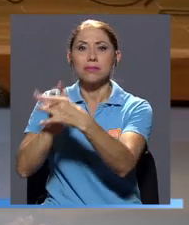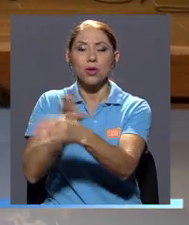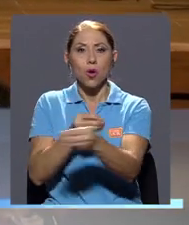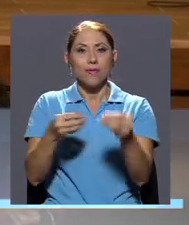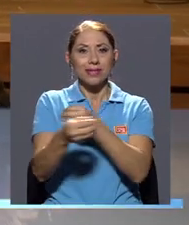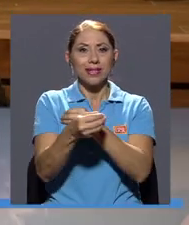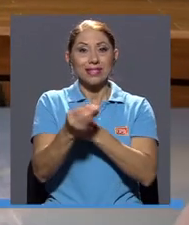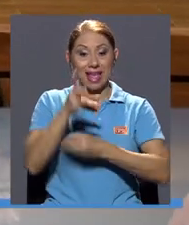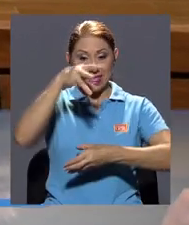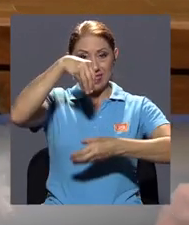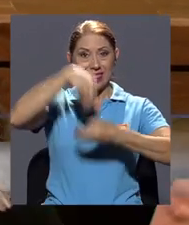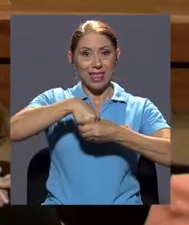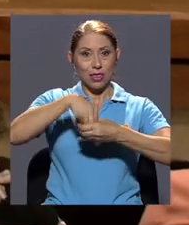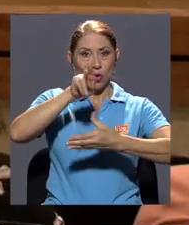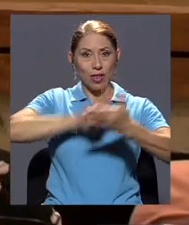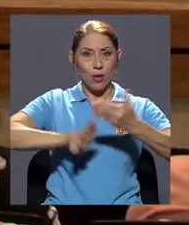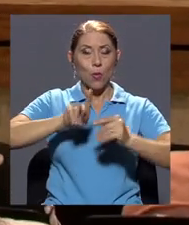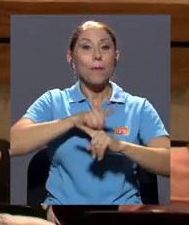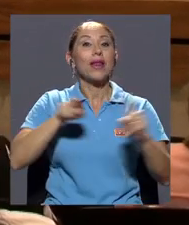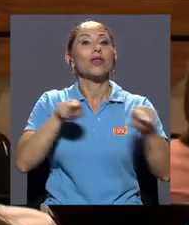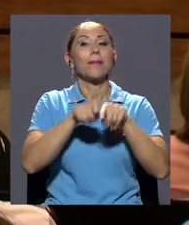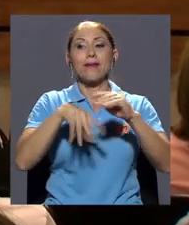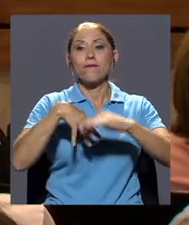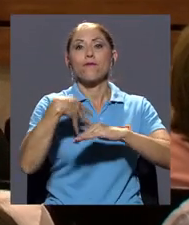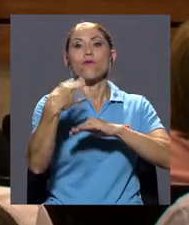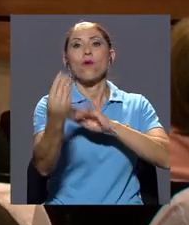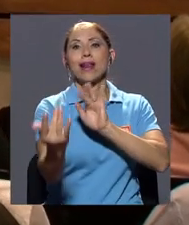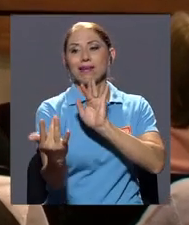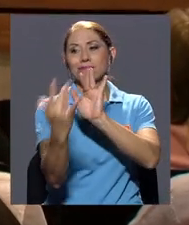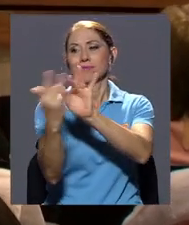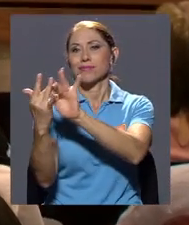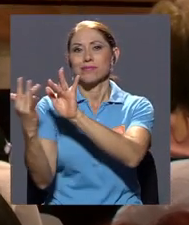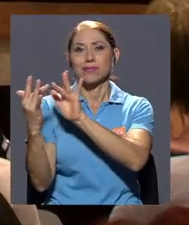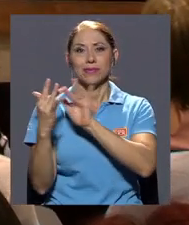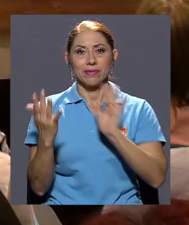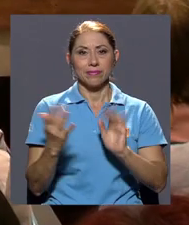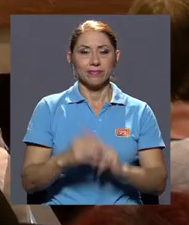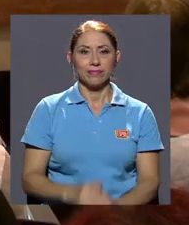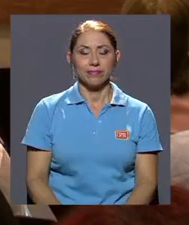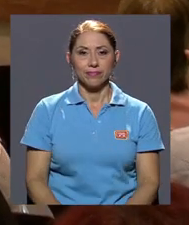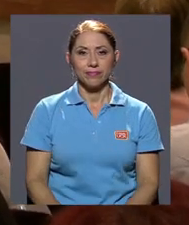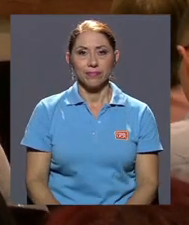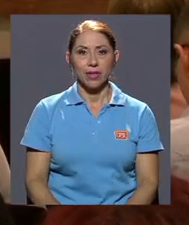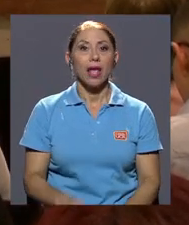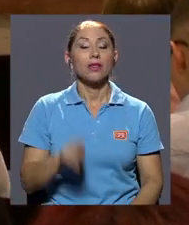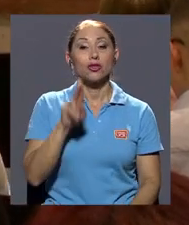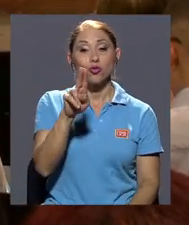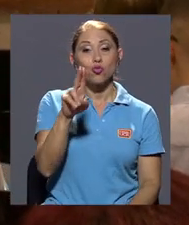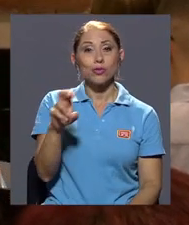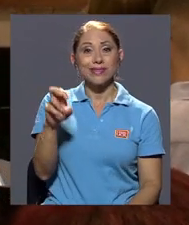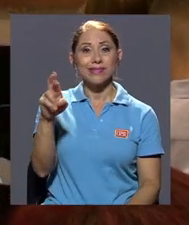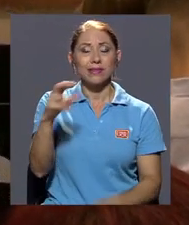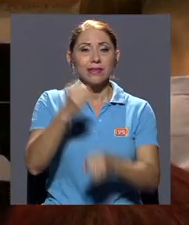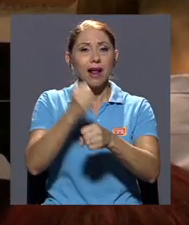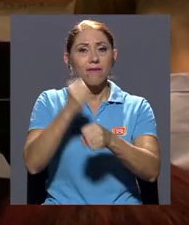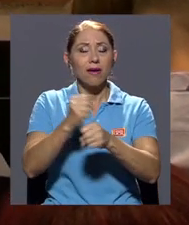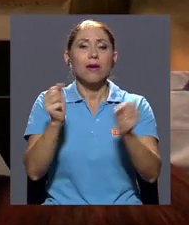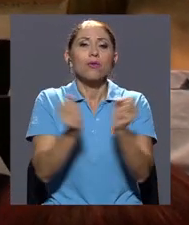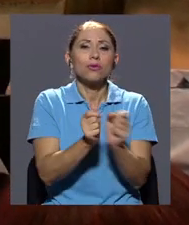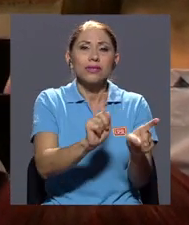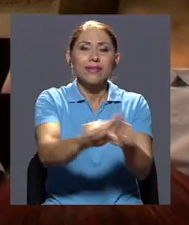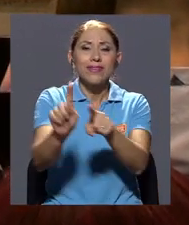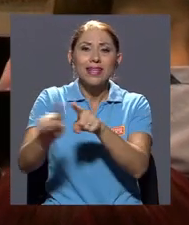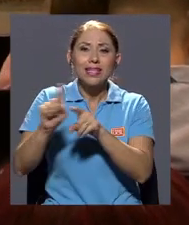pero también con instituciones fuera de la Universidad de Costa Rica. Entonces la U trabaja con diferentes organizaciones